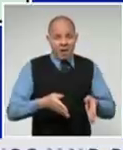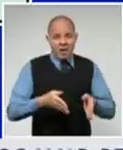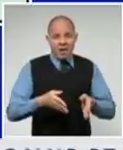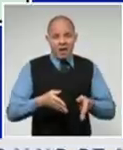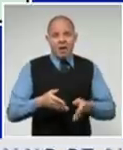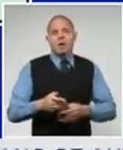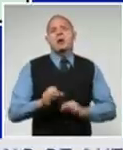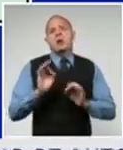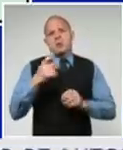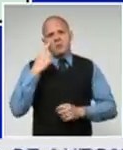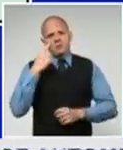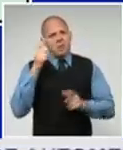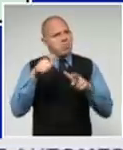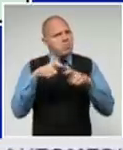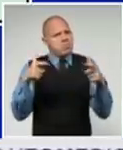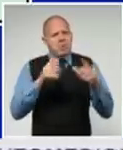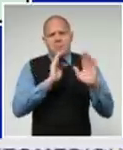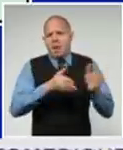205.998